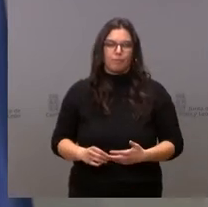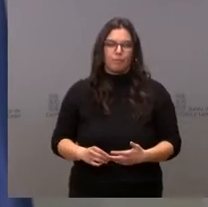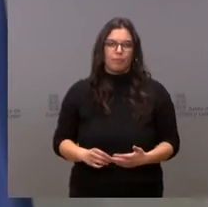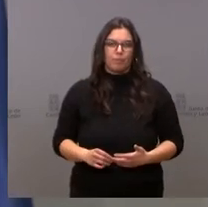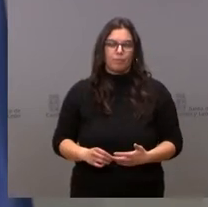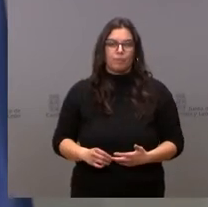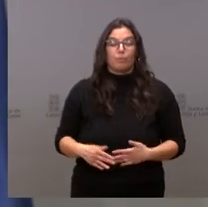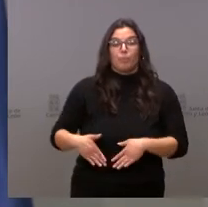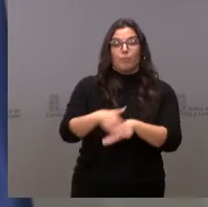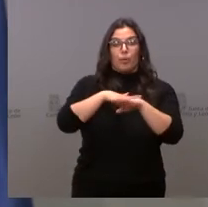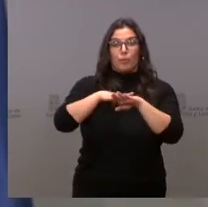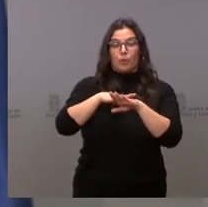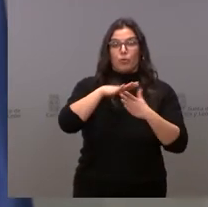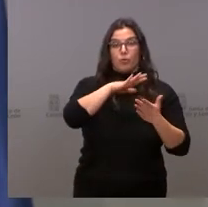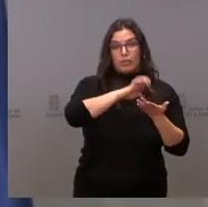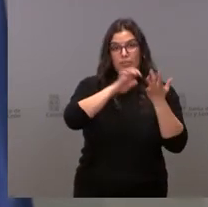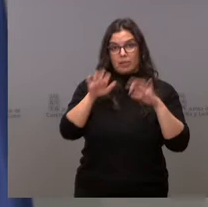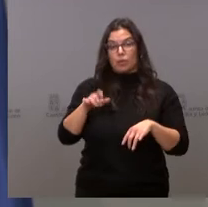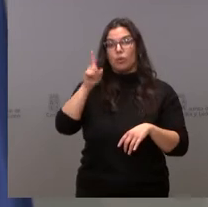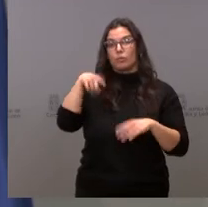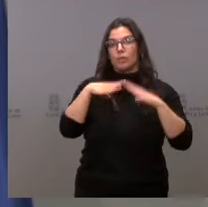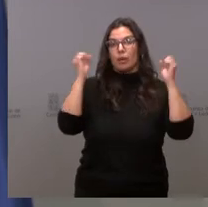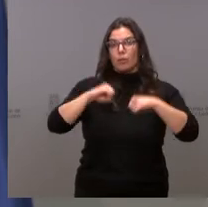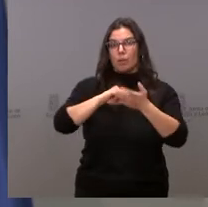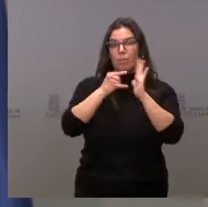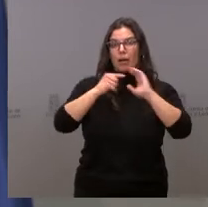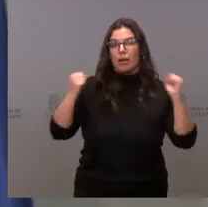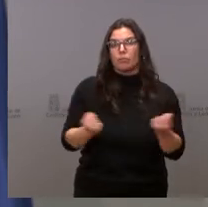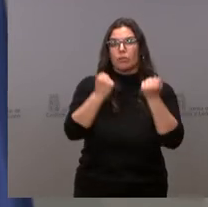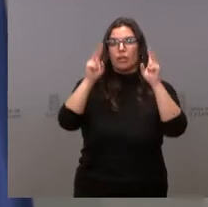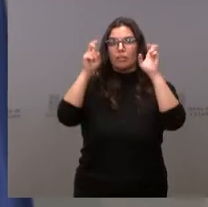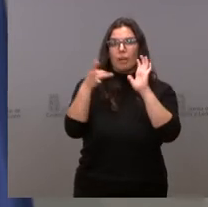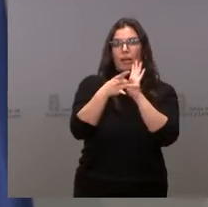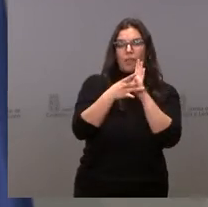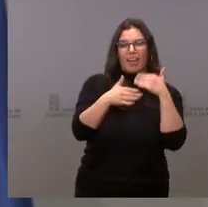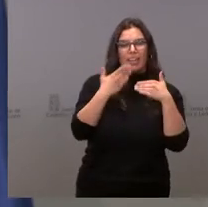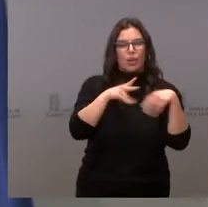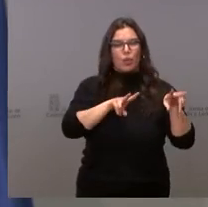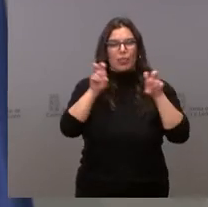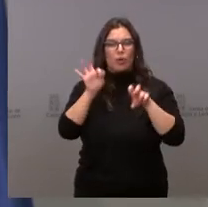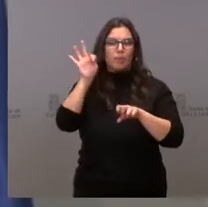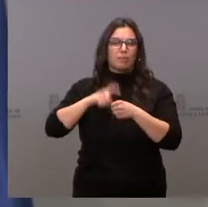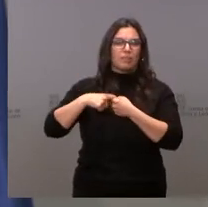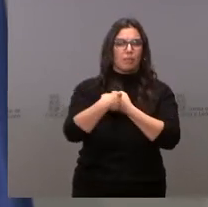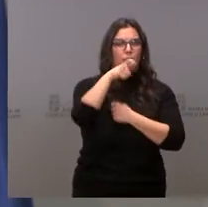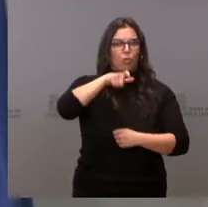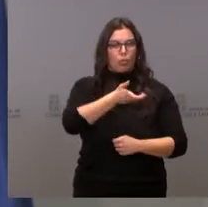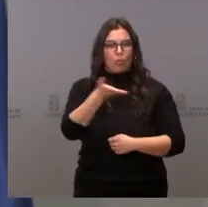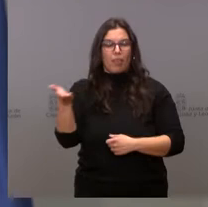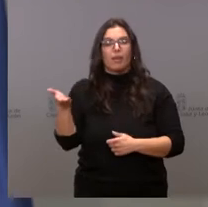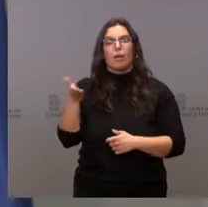el gobierno de castilla y león ha aprobado el plan de actuaciones en materia de calidad innovación y participación ciudadana para el